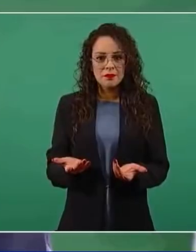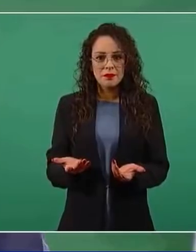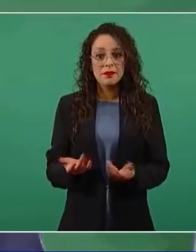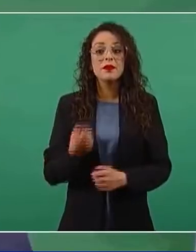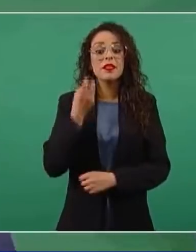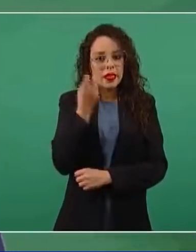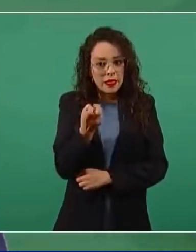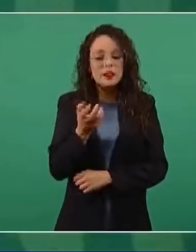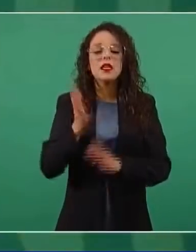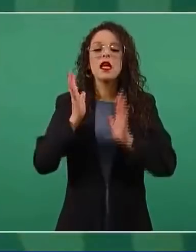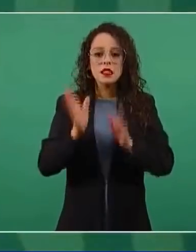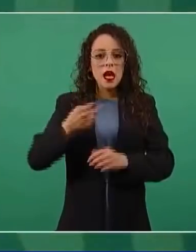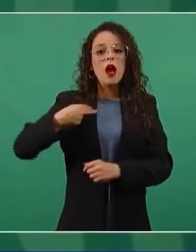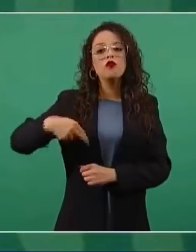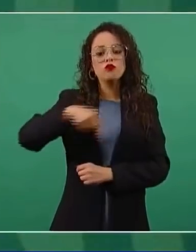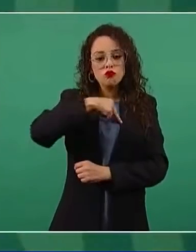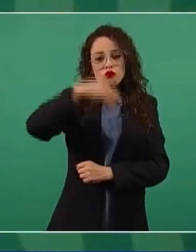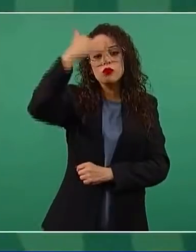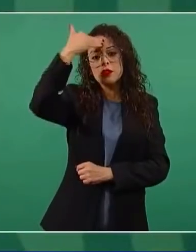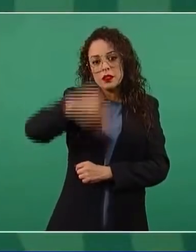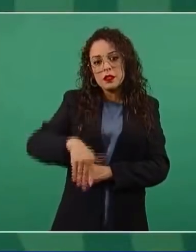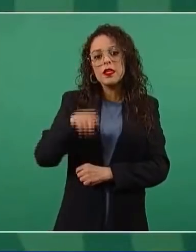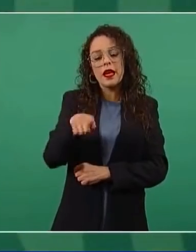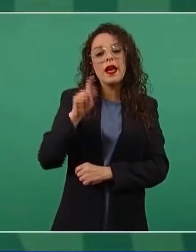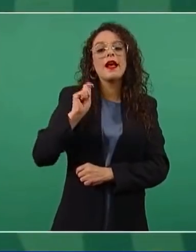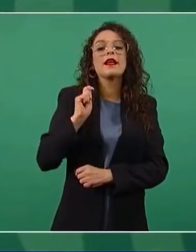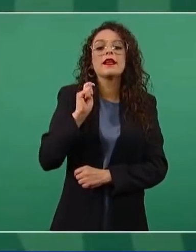Entonces ya sabemos lo que eso provoca,